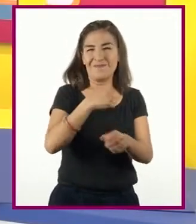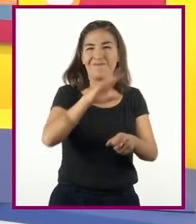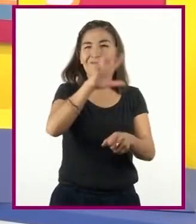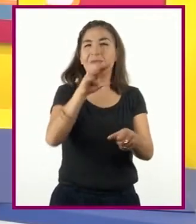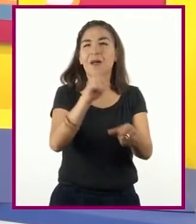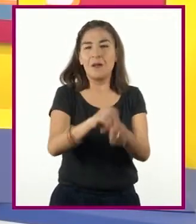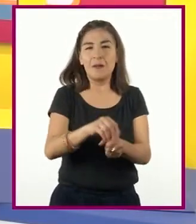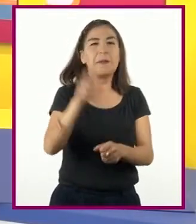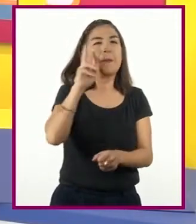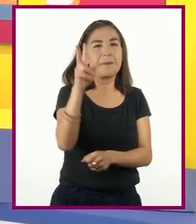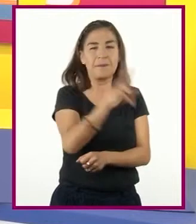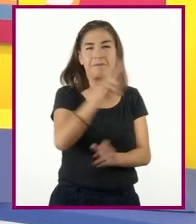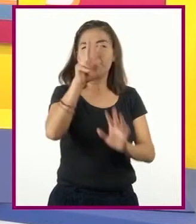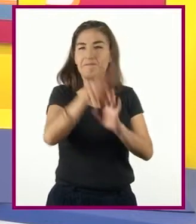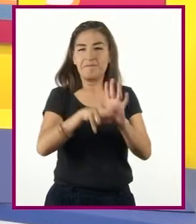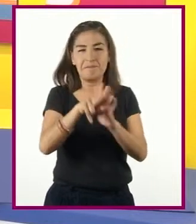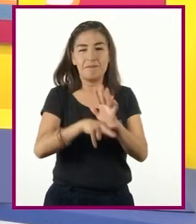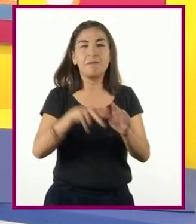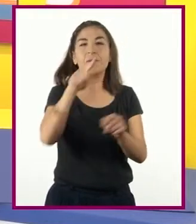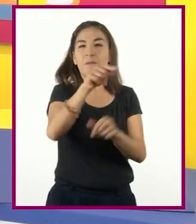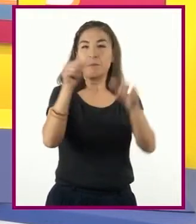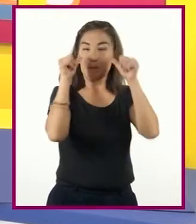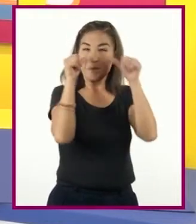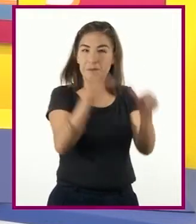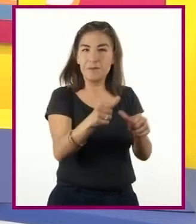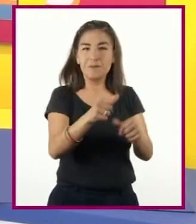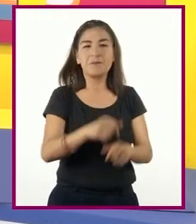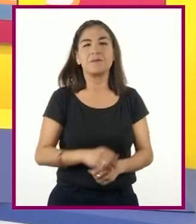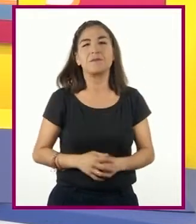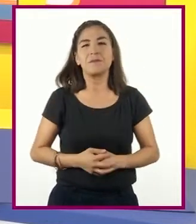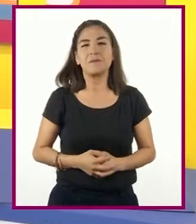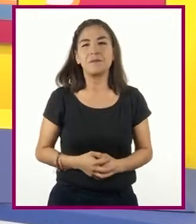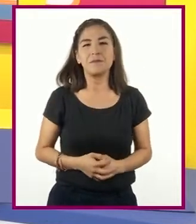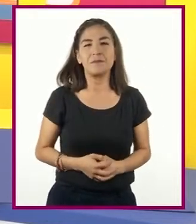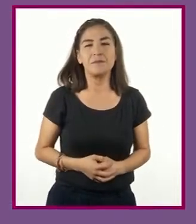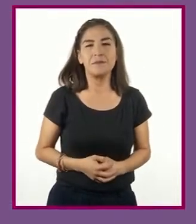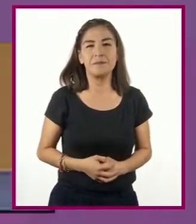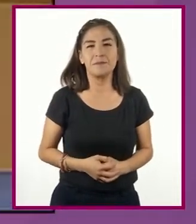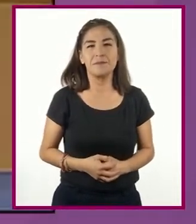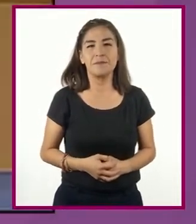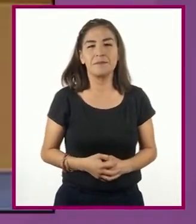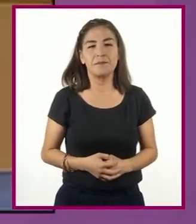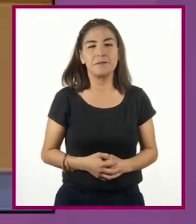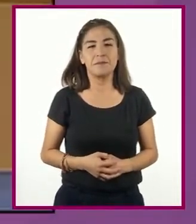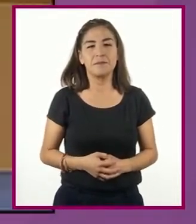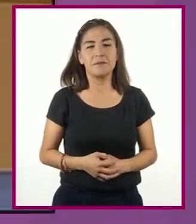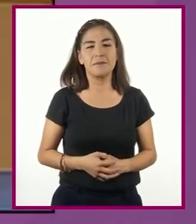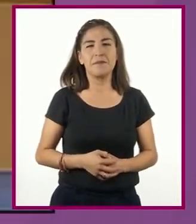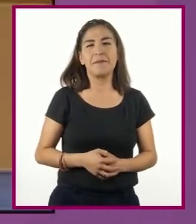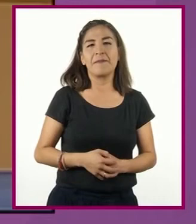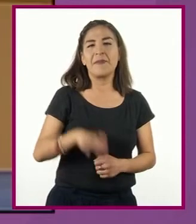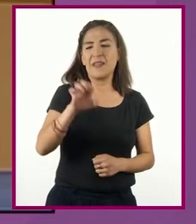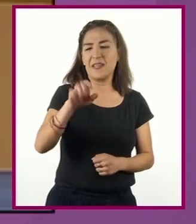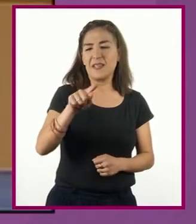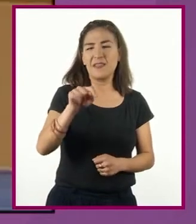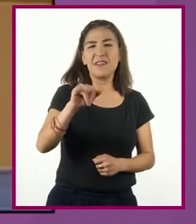les invito a que vean y escuchen con atención el siguiente video. Una identidad comunitaria